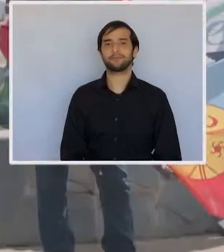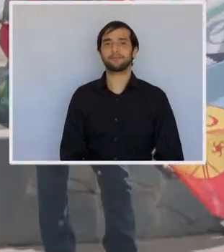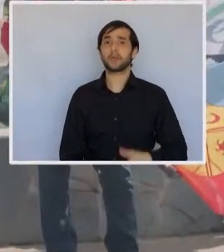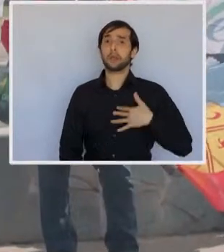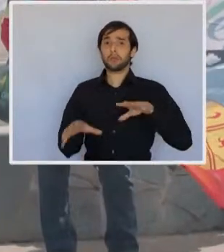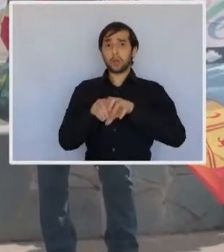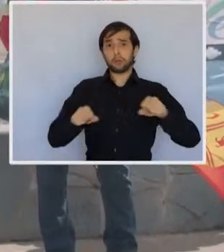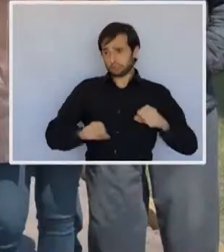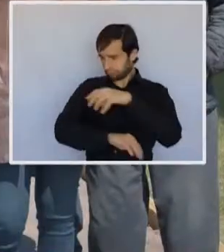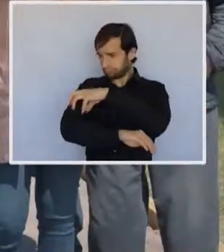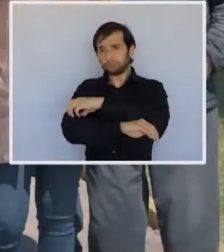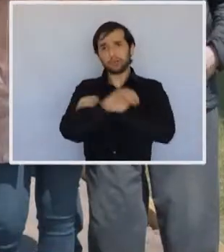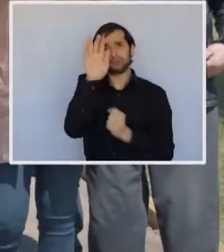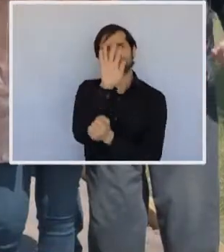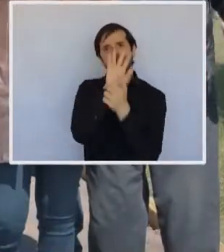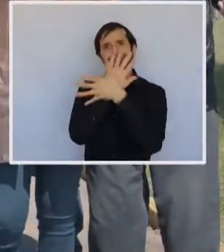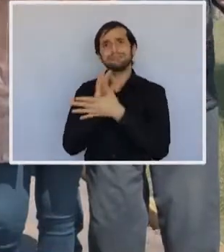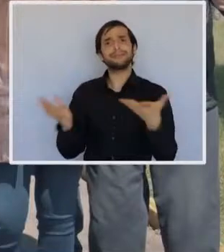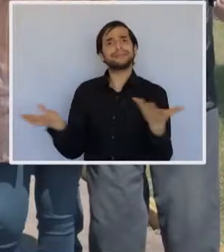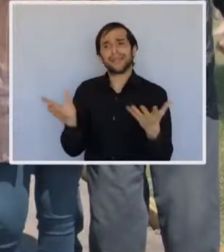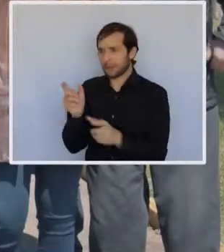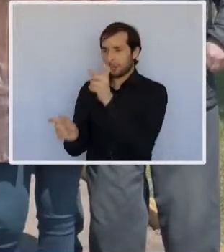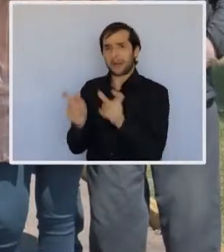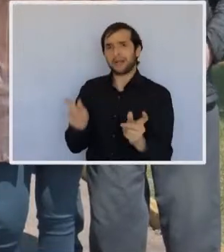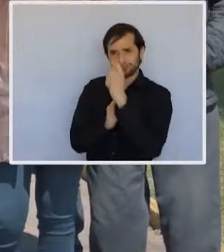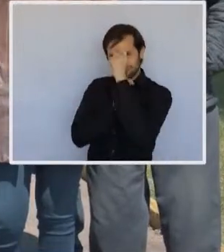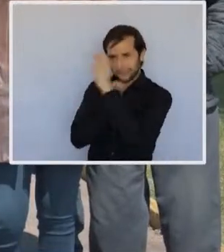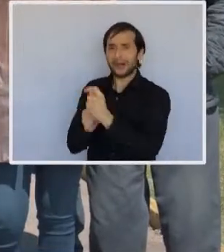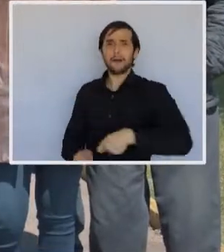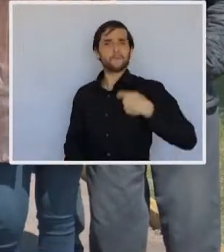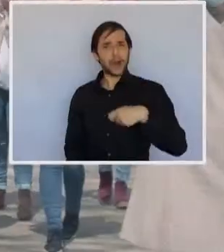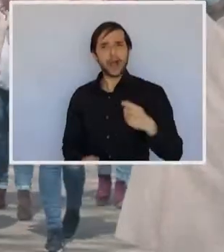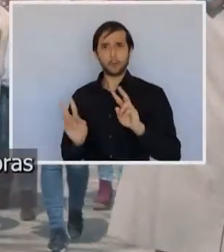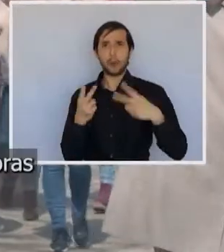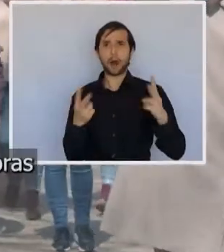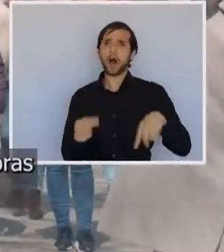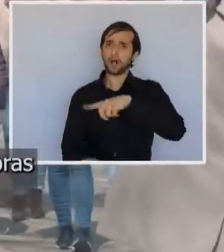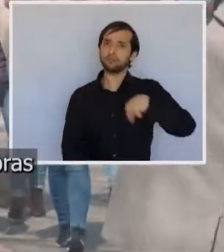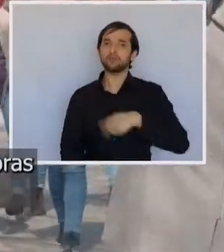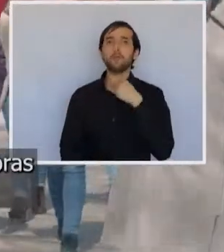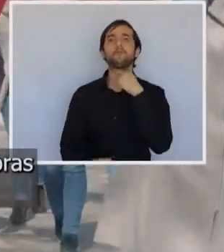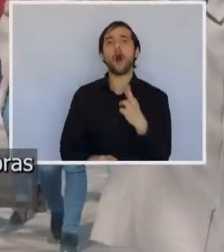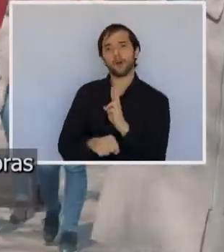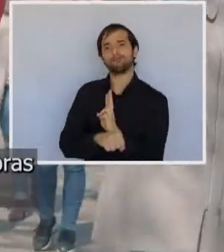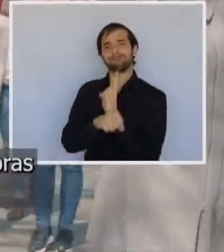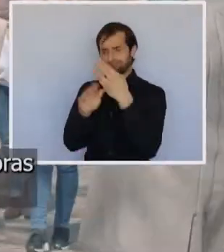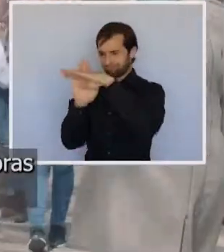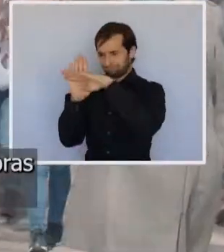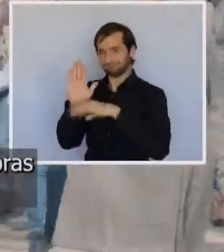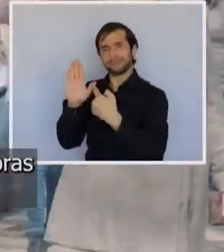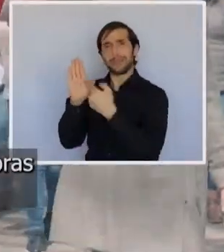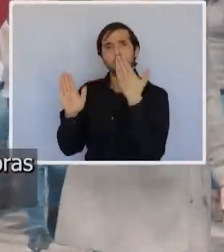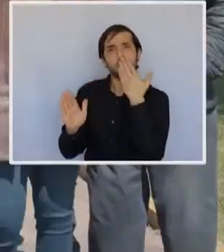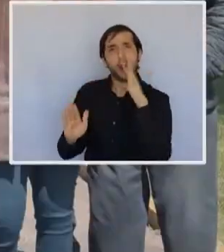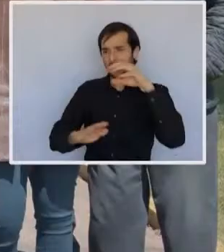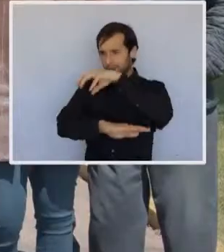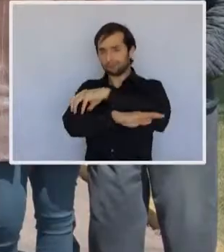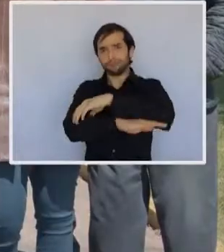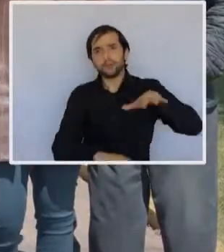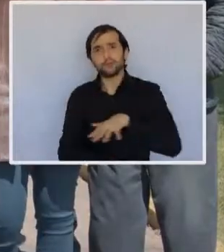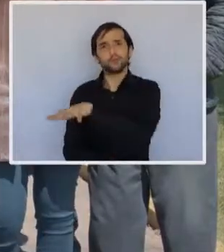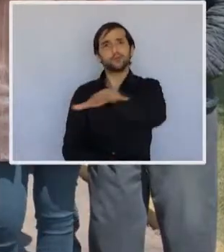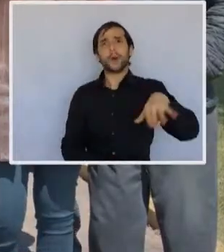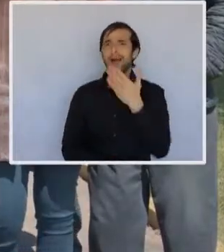radical mi compromiso con la quería es rescatar el valor de las personas seremos la voz de las propuestas de mejoras para nuestra región